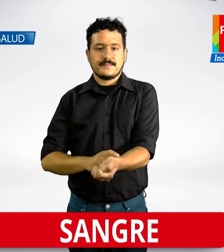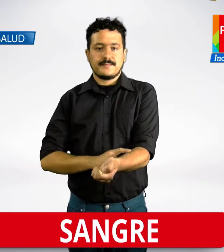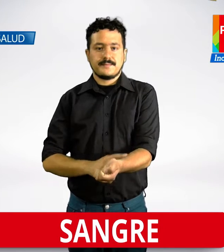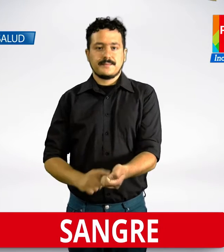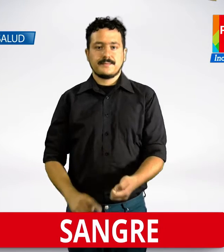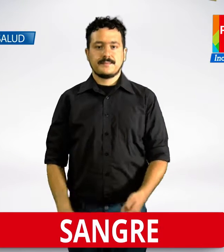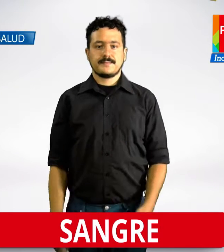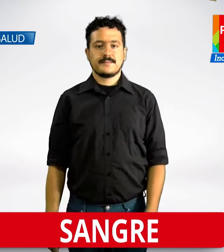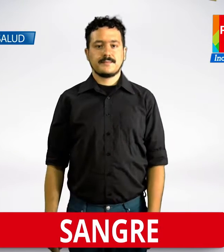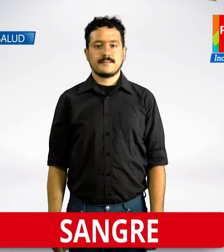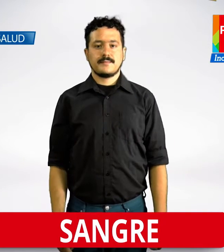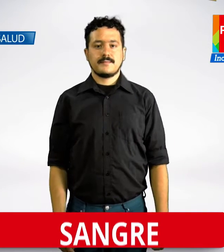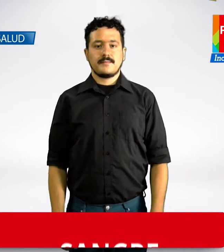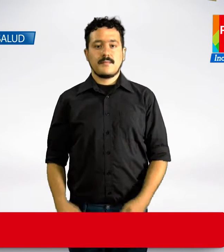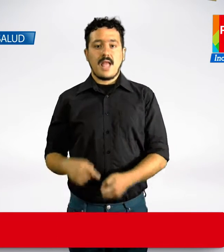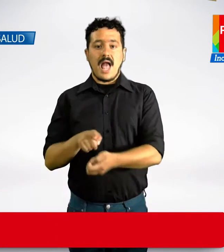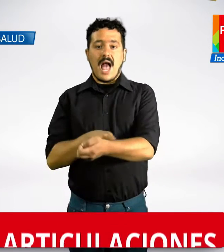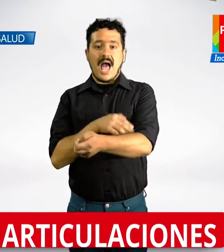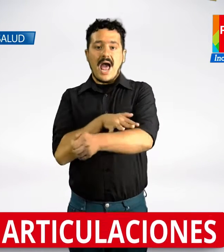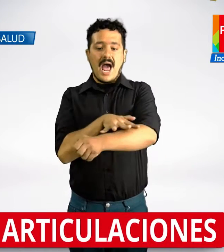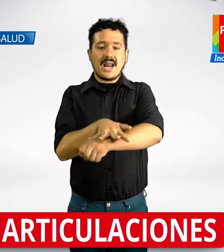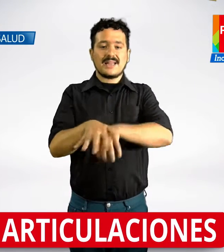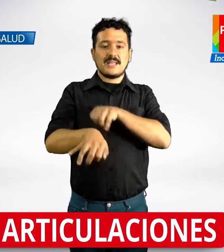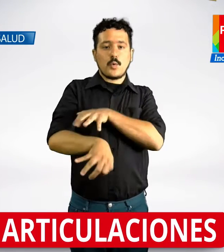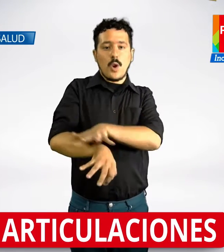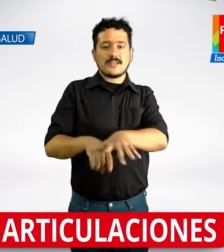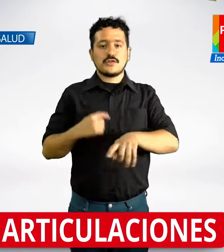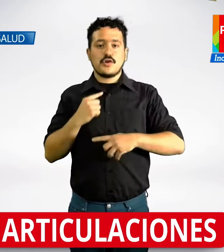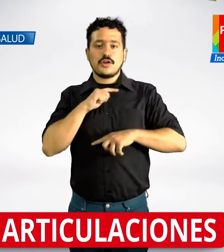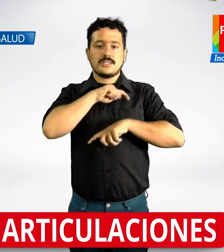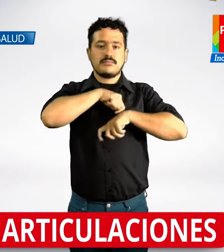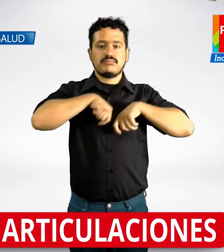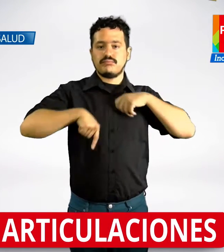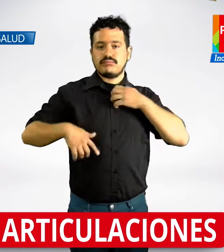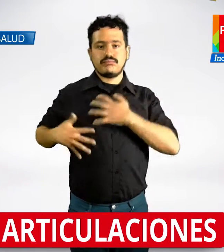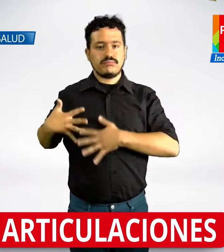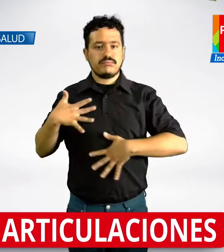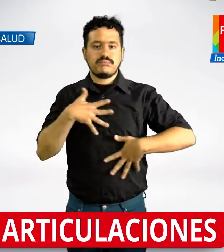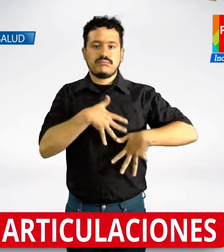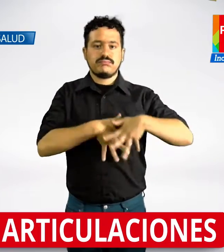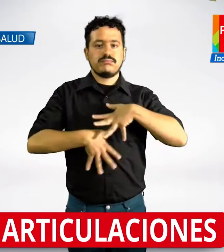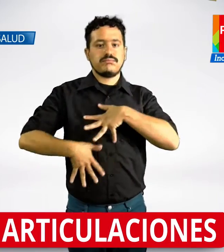articulaciones.